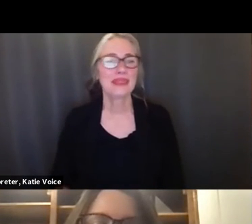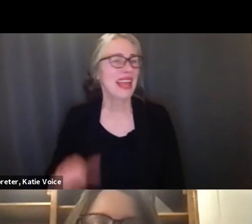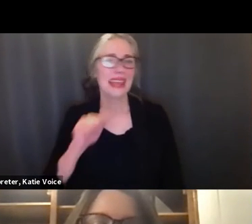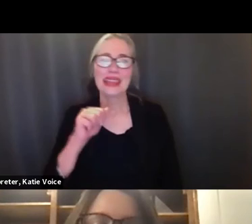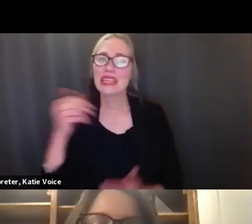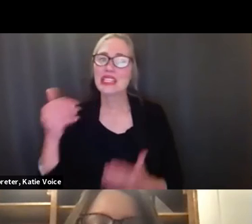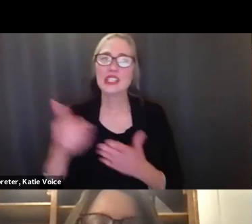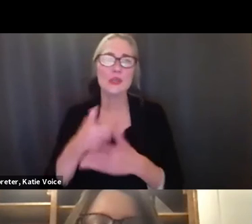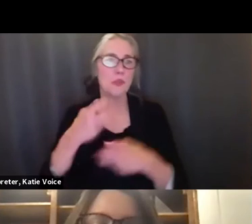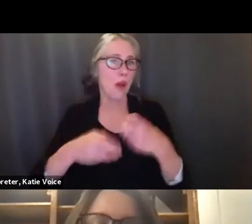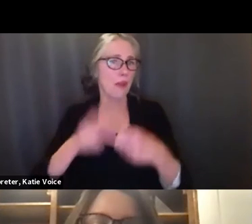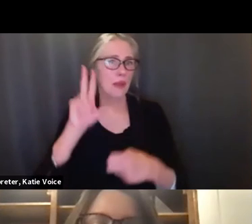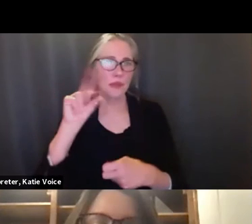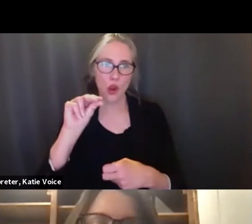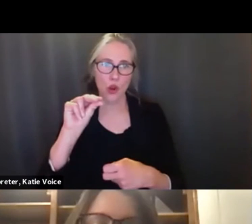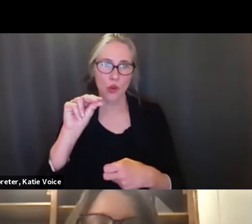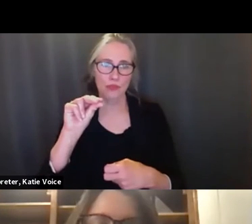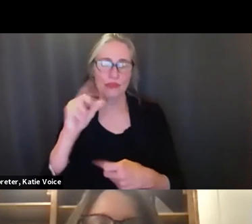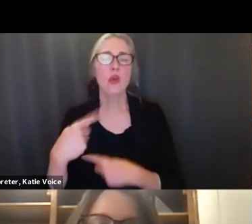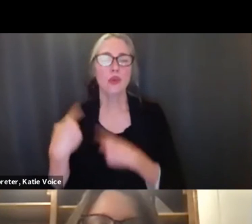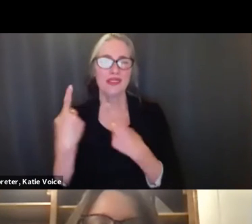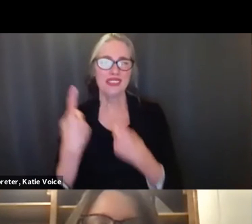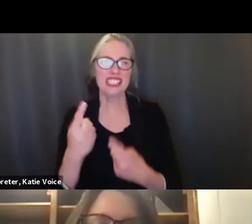Y esto no es un problema nuevo.